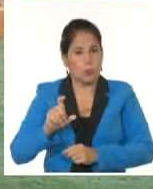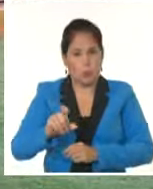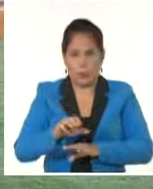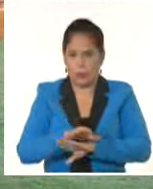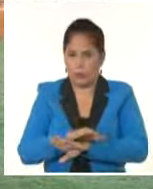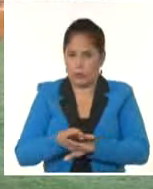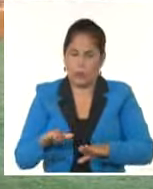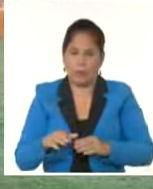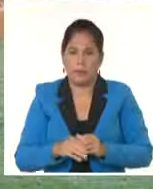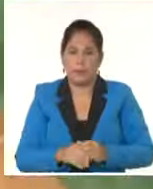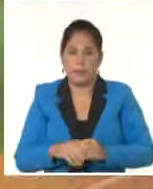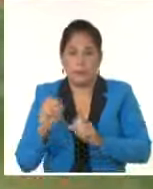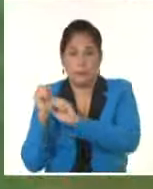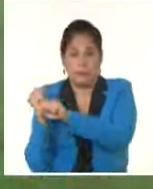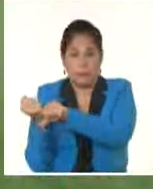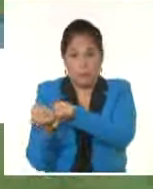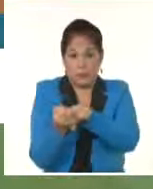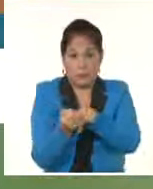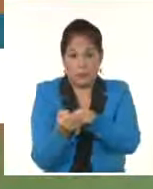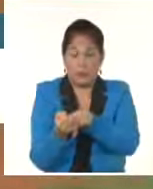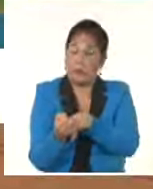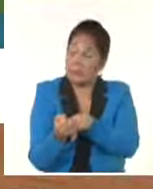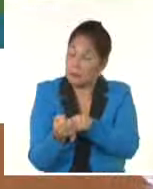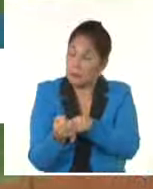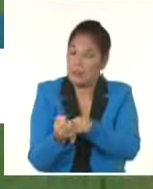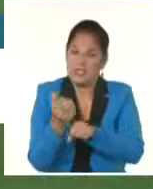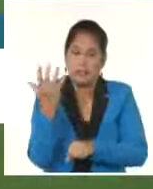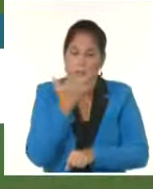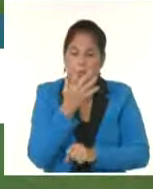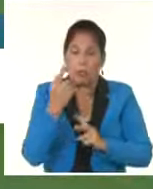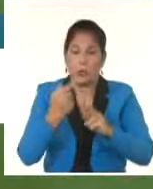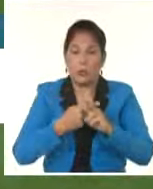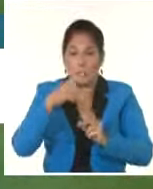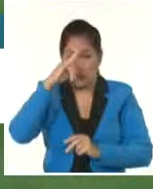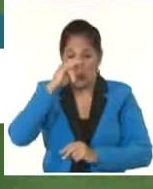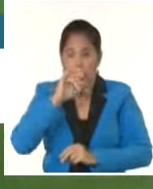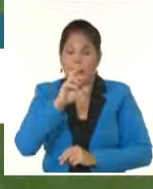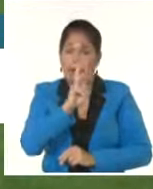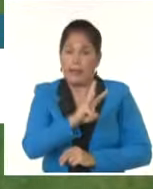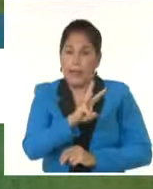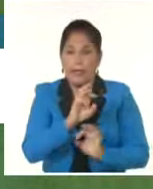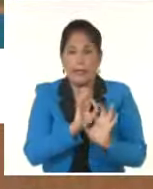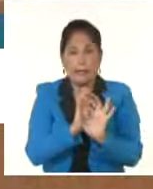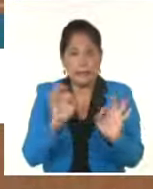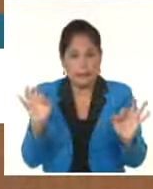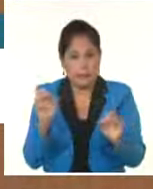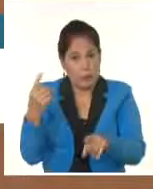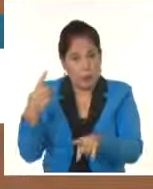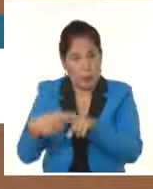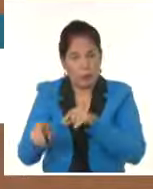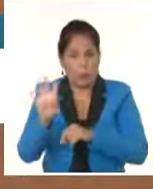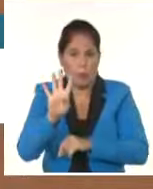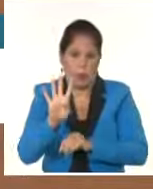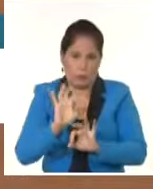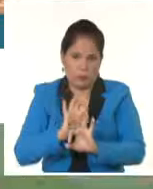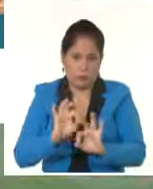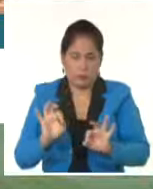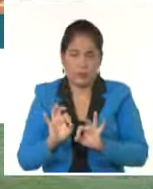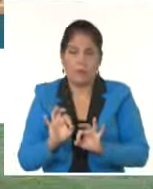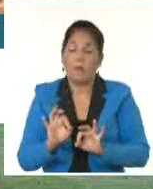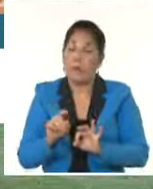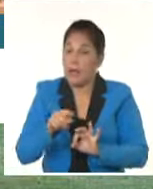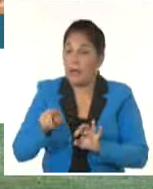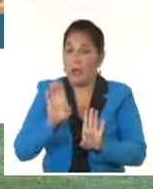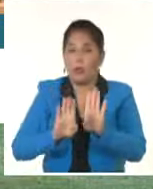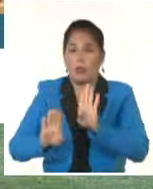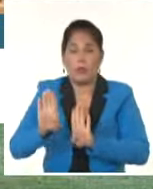En partido de mal picheo, los más castigados fueron Yusnel Padrón con 3 limpias y Frank Luis Medina con 4. A la ofensiva